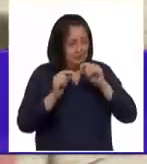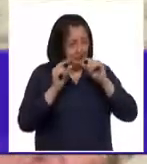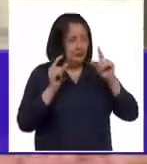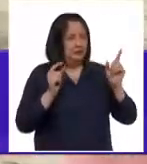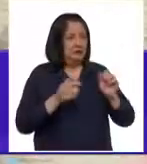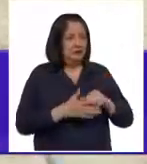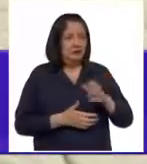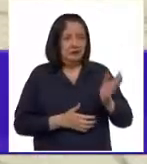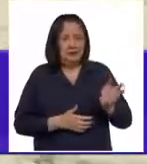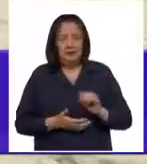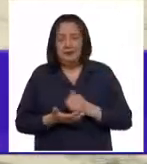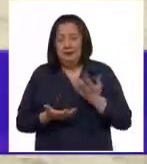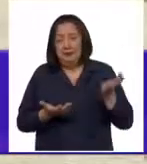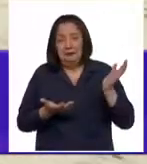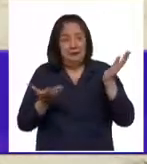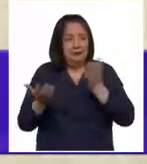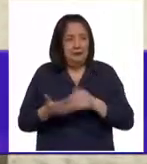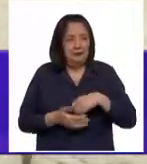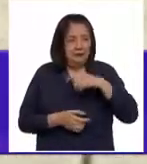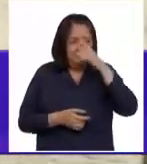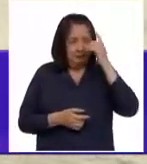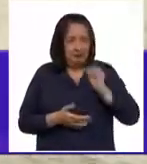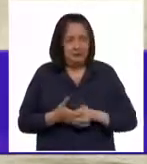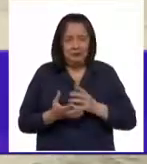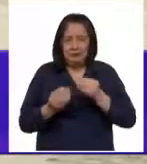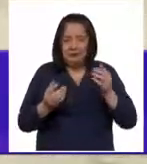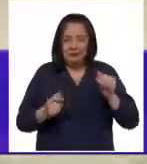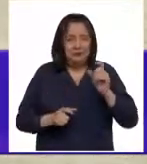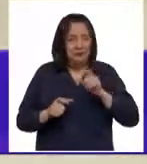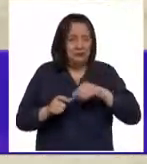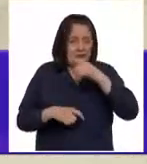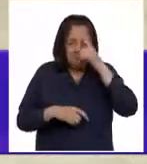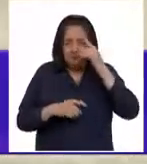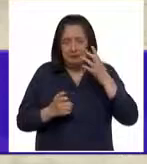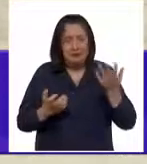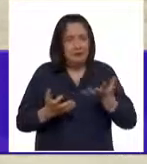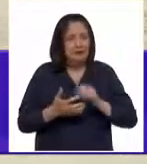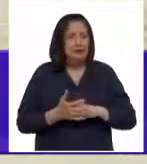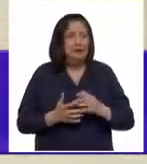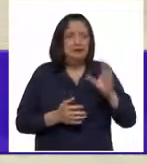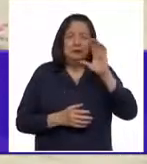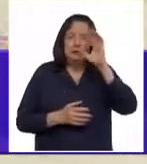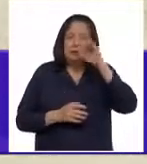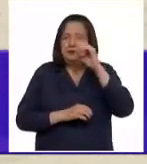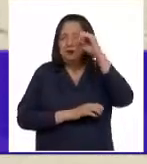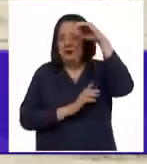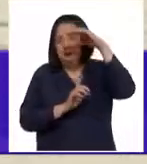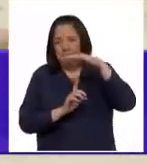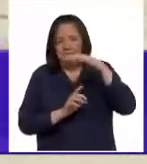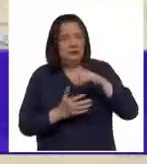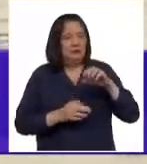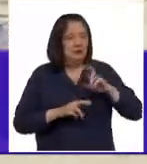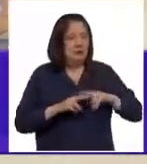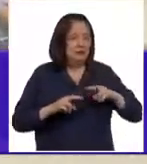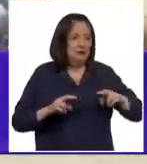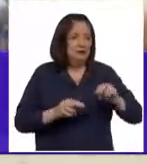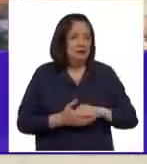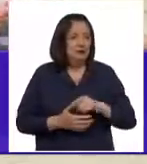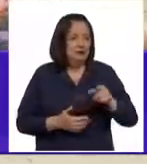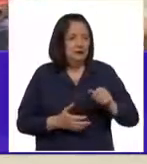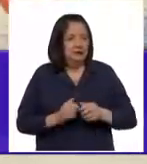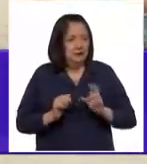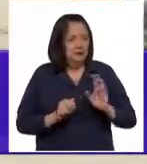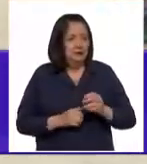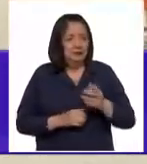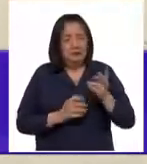Y qué sorpresas más nos traerá este verano. Muchos veraneantes por aquí también buscando de repente la sombrilla, las sillas, que las hemos encontrado, este conjunto,